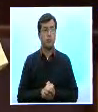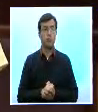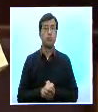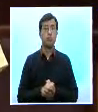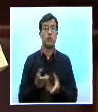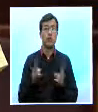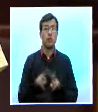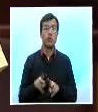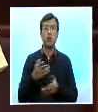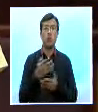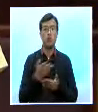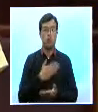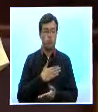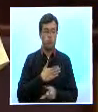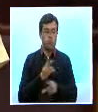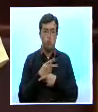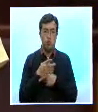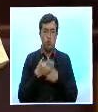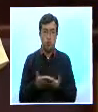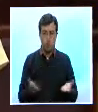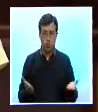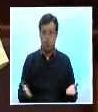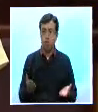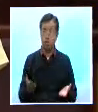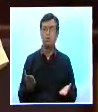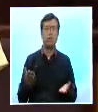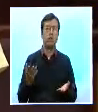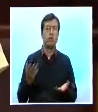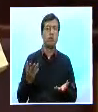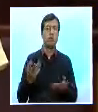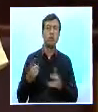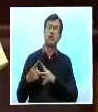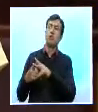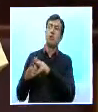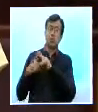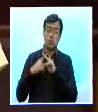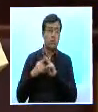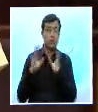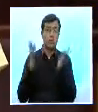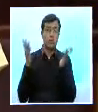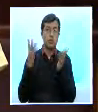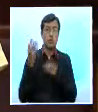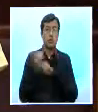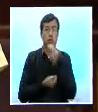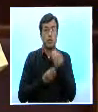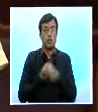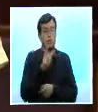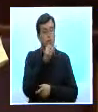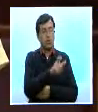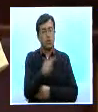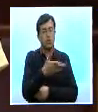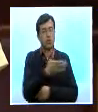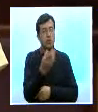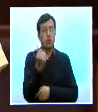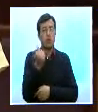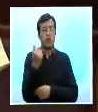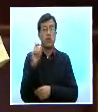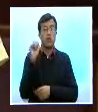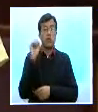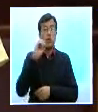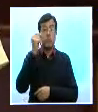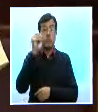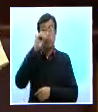la comercialización de nuestro producto al no tener crédito caímos en manos de los chulqueros pagando excesivos intereses